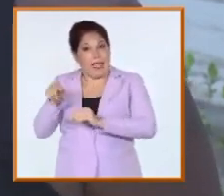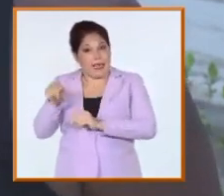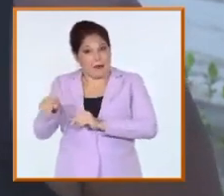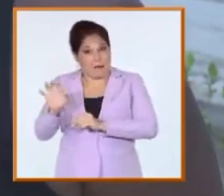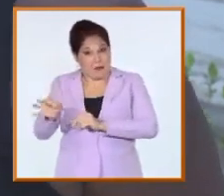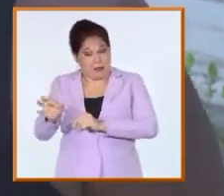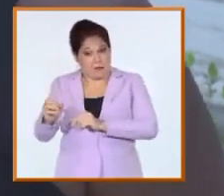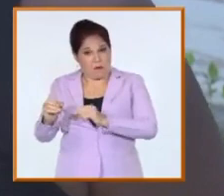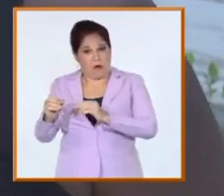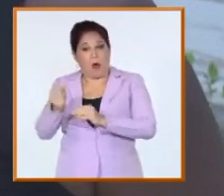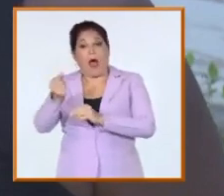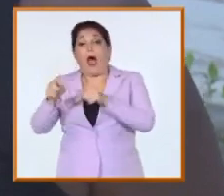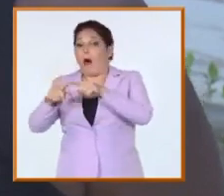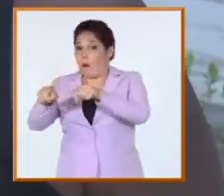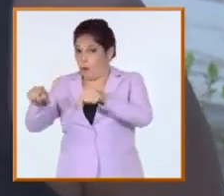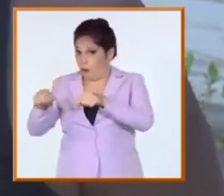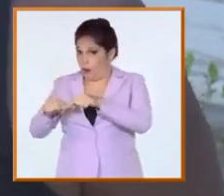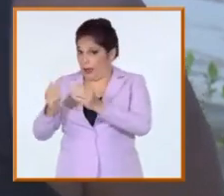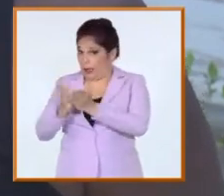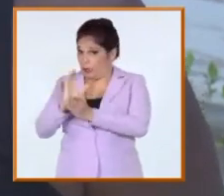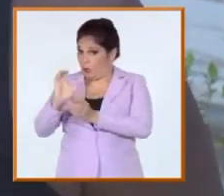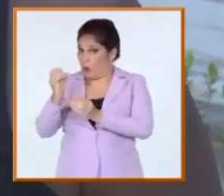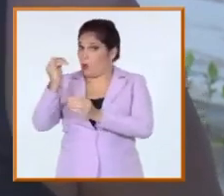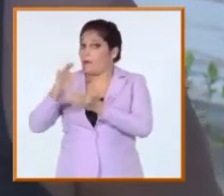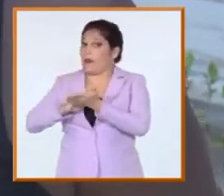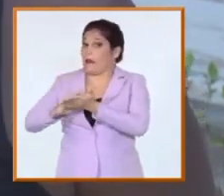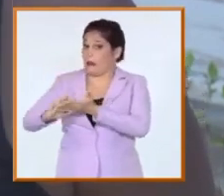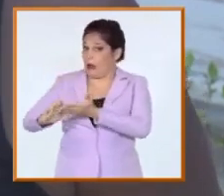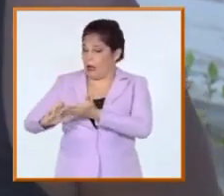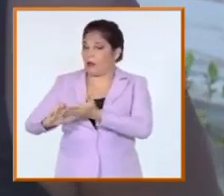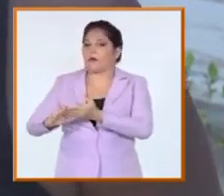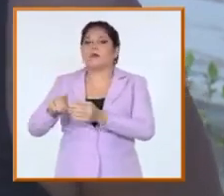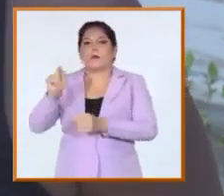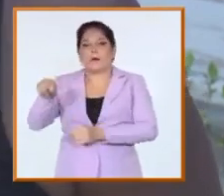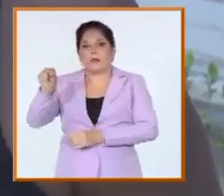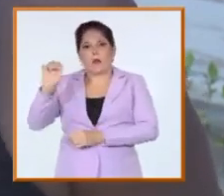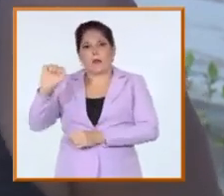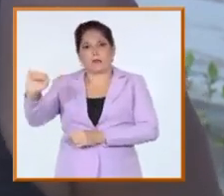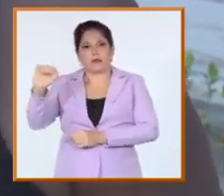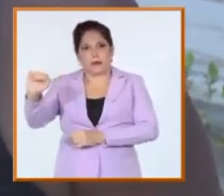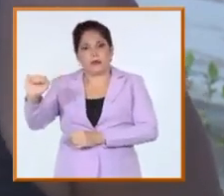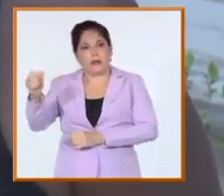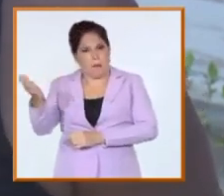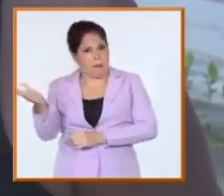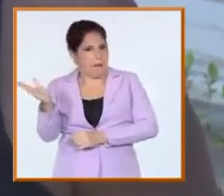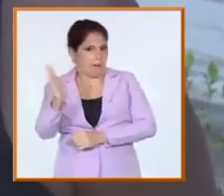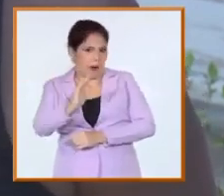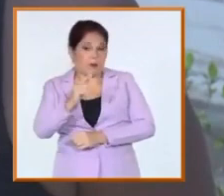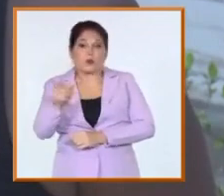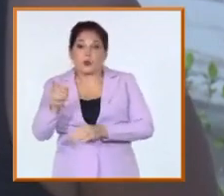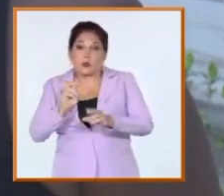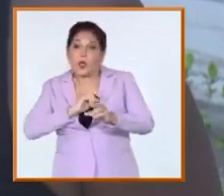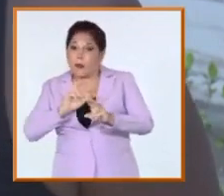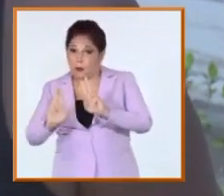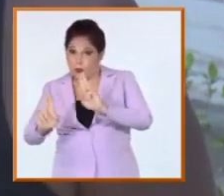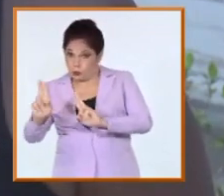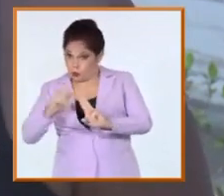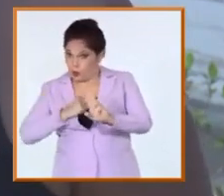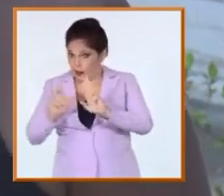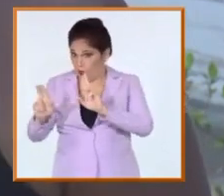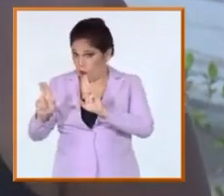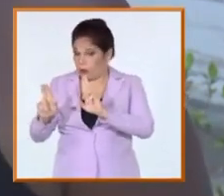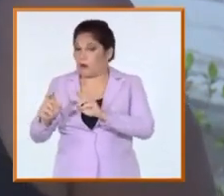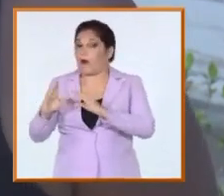21 fueron gente de la vivienda que si yo estaba de acuerdo